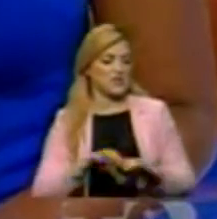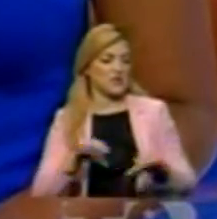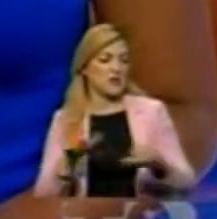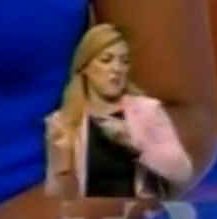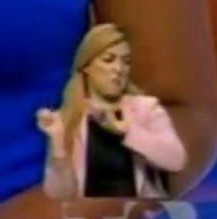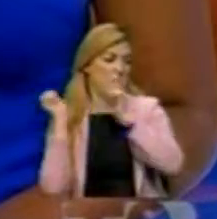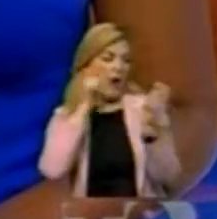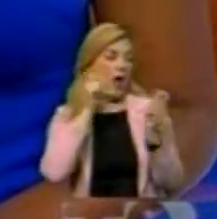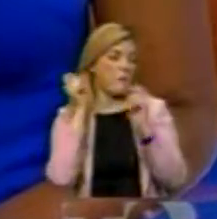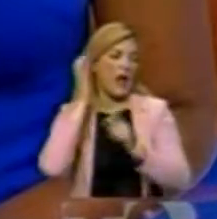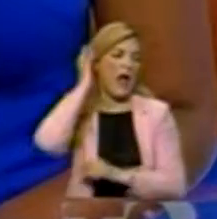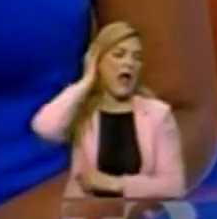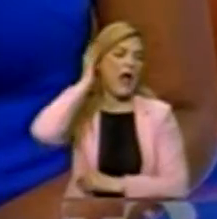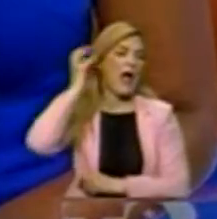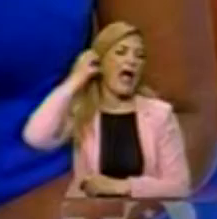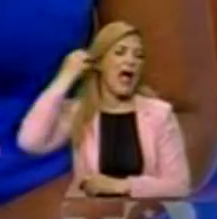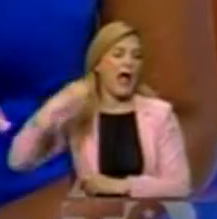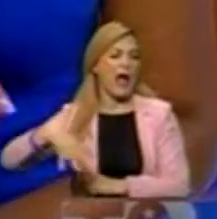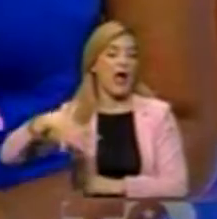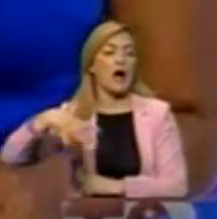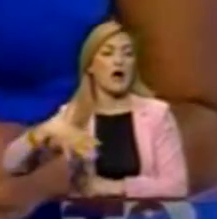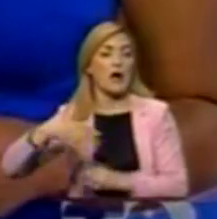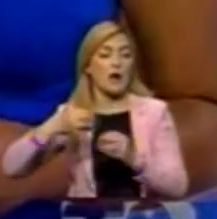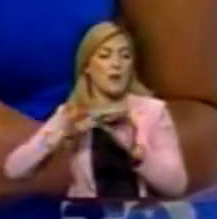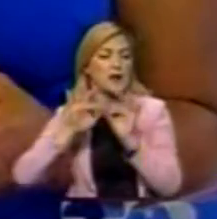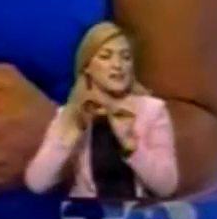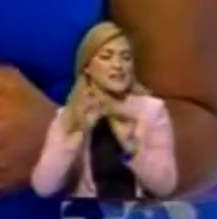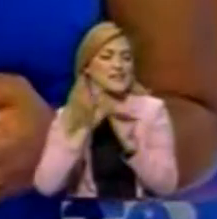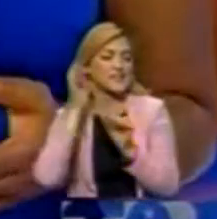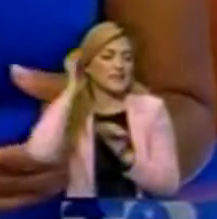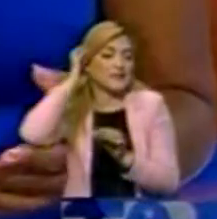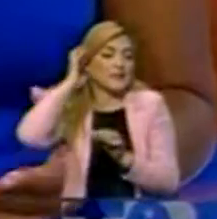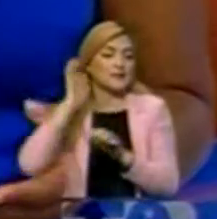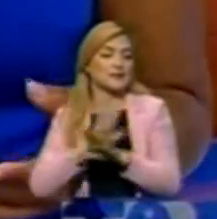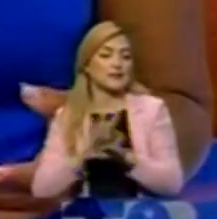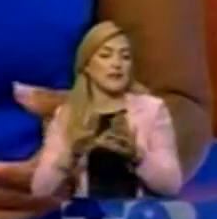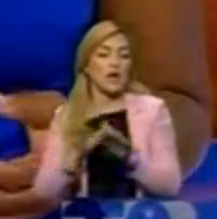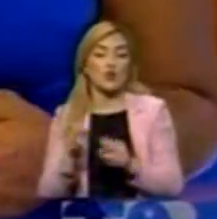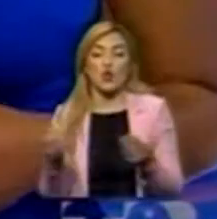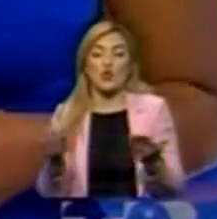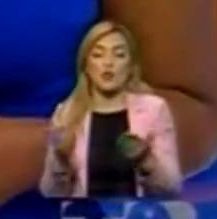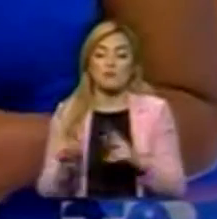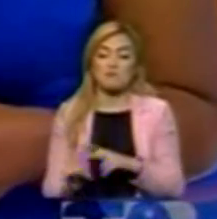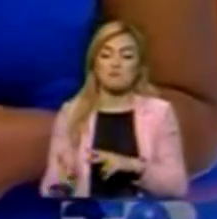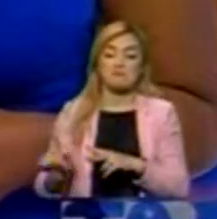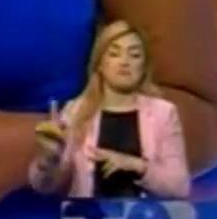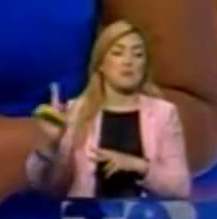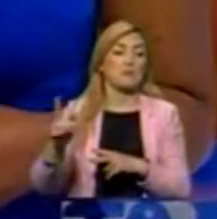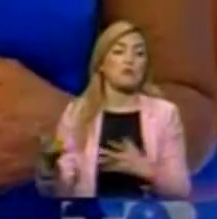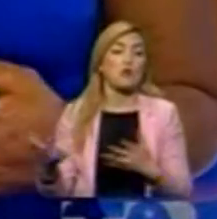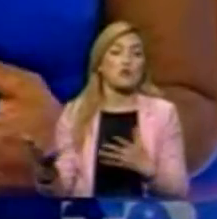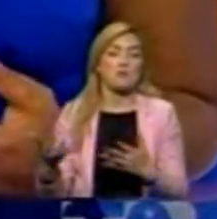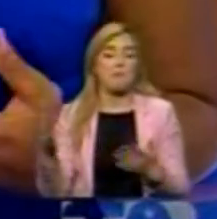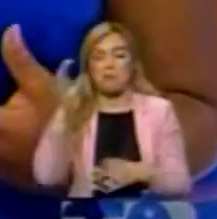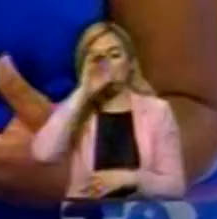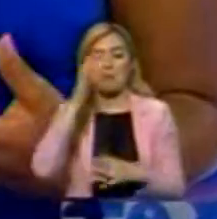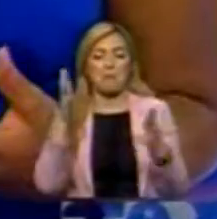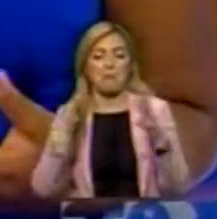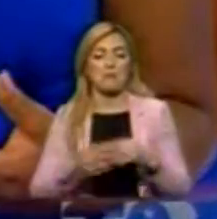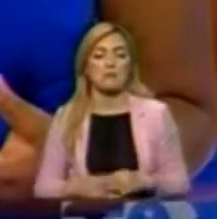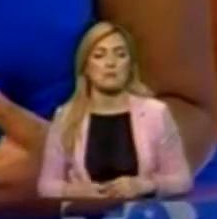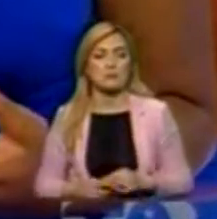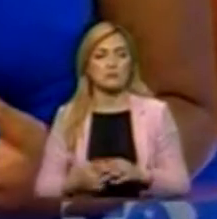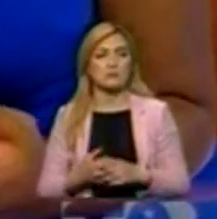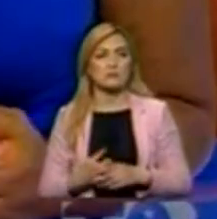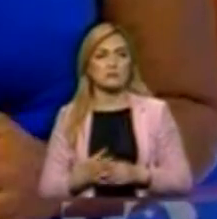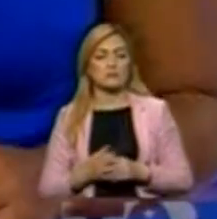oreja. Hasta el momento, el agresor aún no ha sido localizado. Sin embargo, ante los constantes ataques a los uniformados, se les entregará